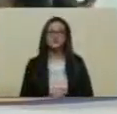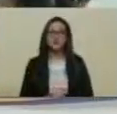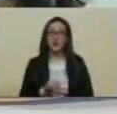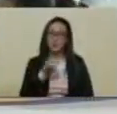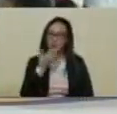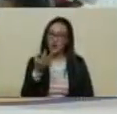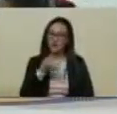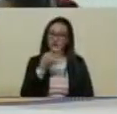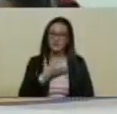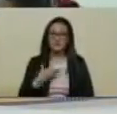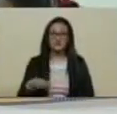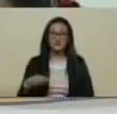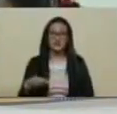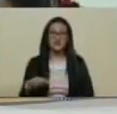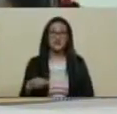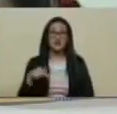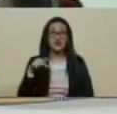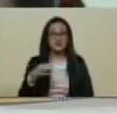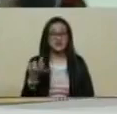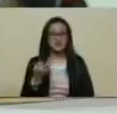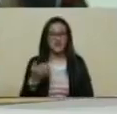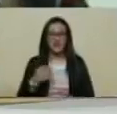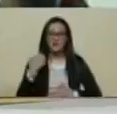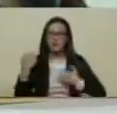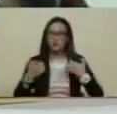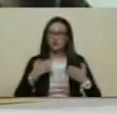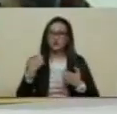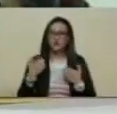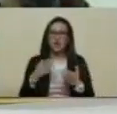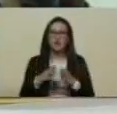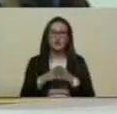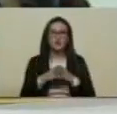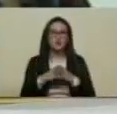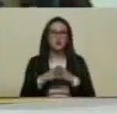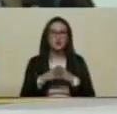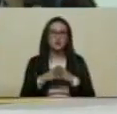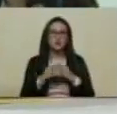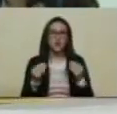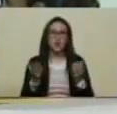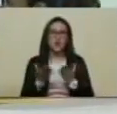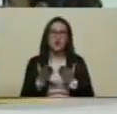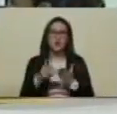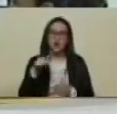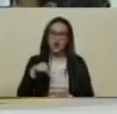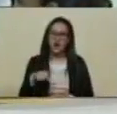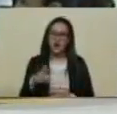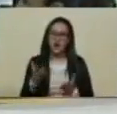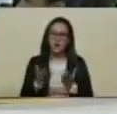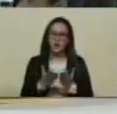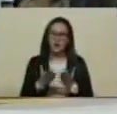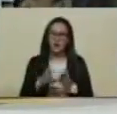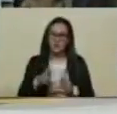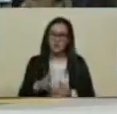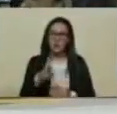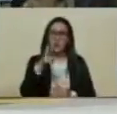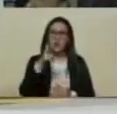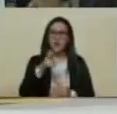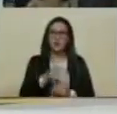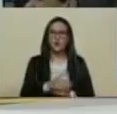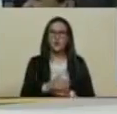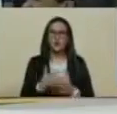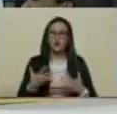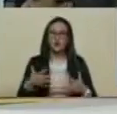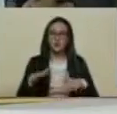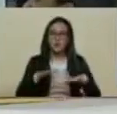buenas tardes, presidente. Estamos aquí de verdad emocionados, emocionadas, en esta escuela hermosa, acompañados por